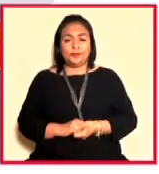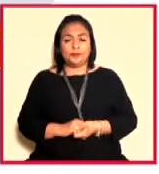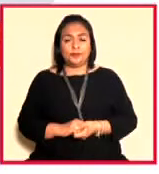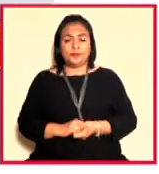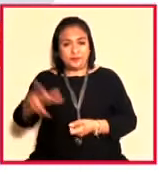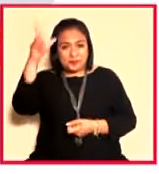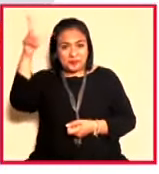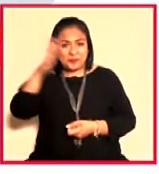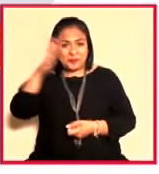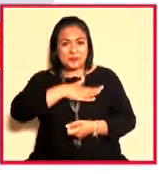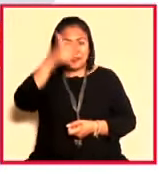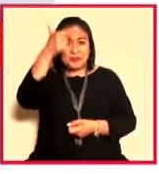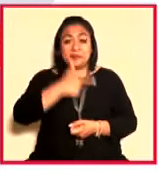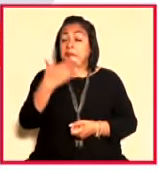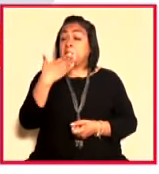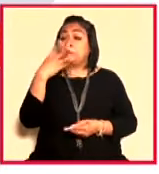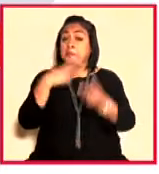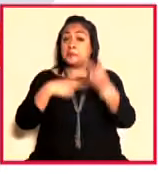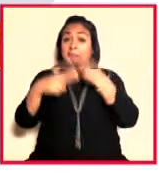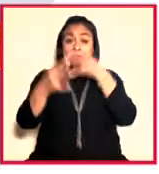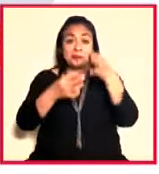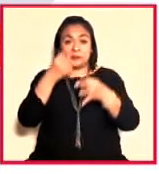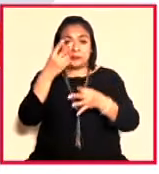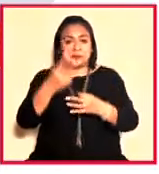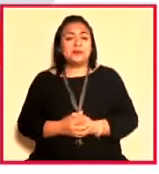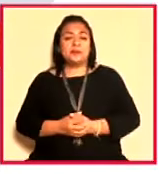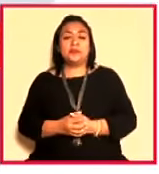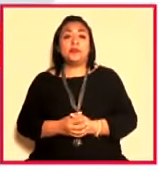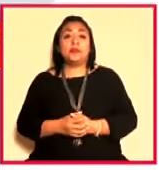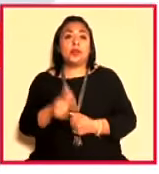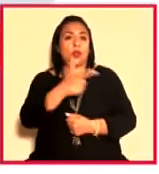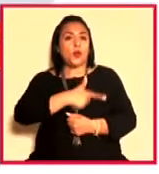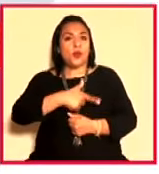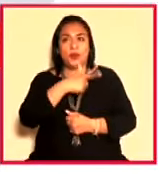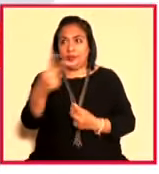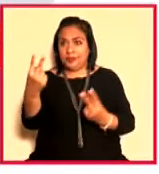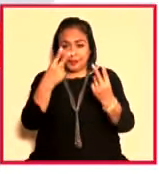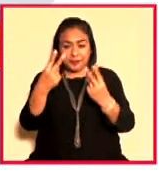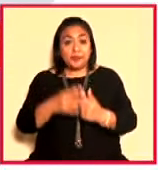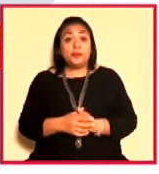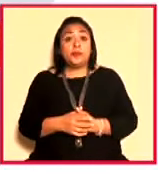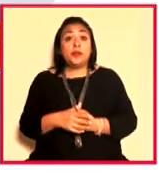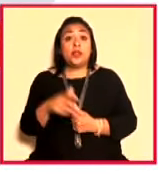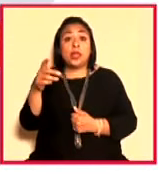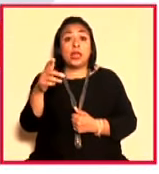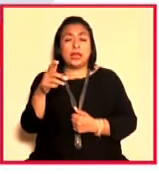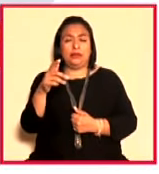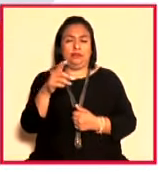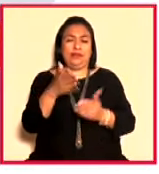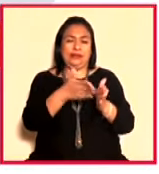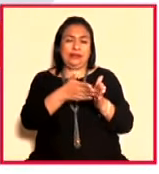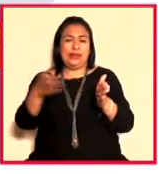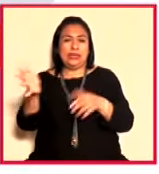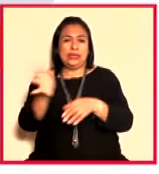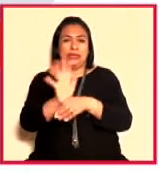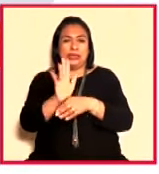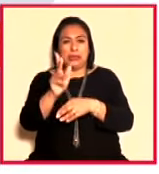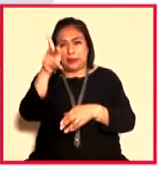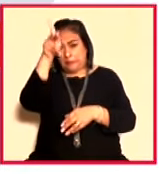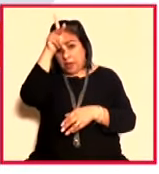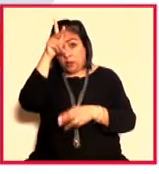Hola, ¿qué tal? Muy buenas noches. Bienvenidos a Noticias 22. Qué gusto estar con ustedes. El ciclo virtual de cine peruano celebra 200 aniversario